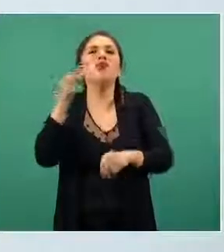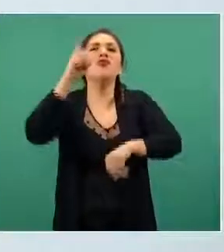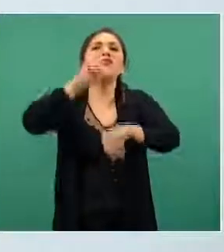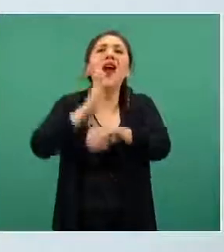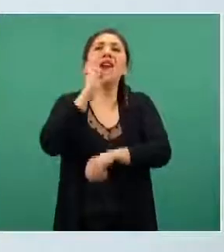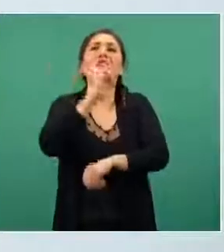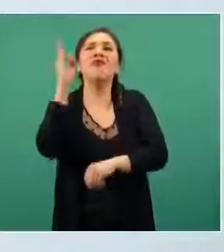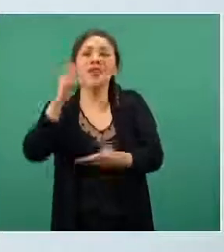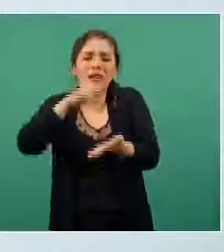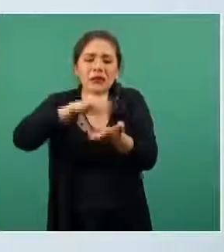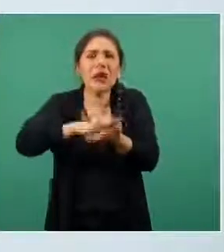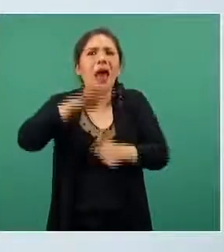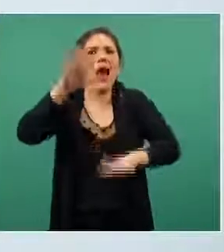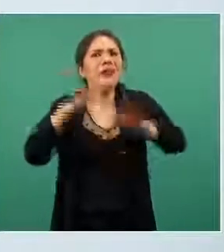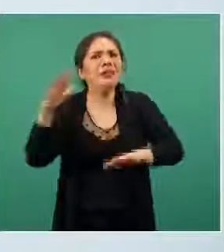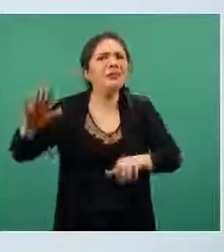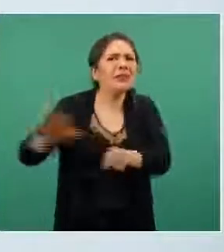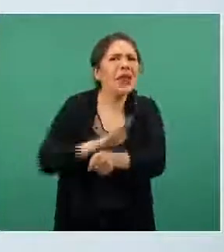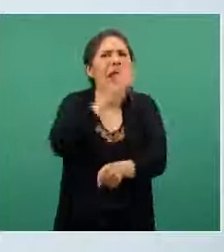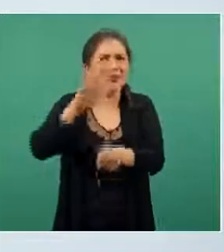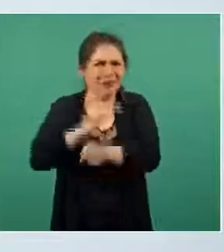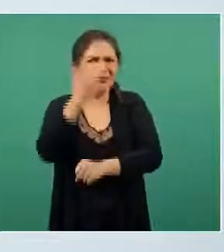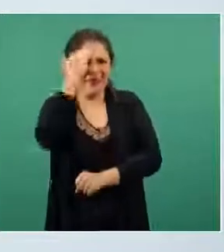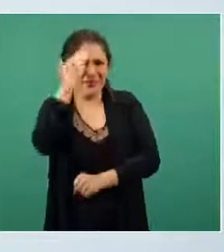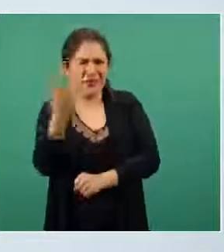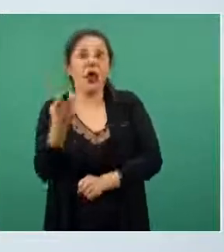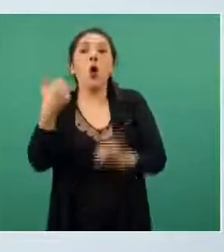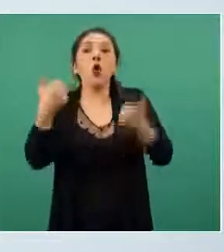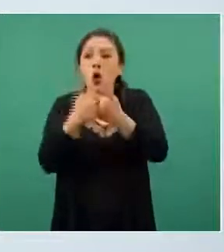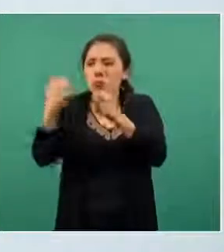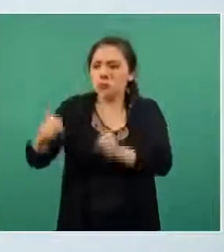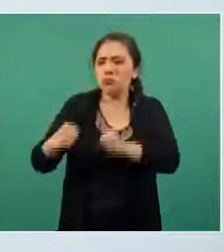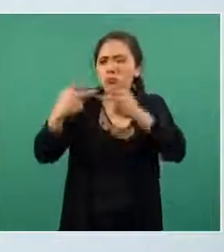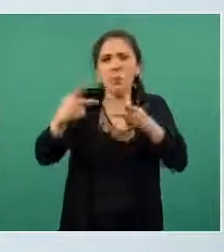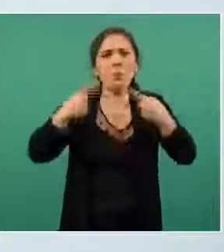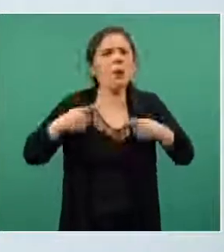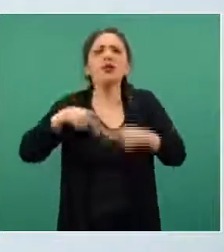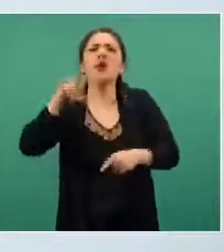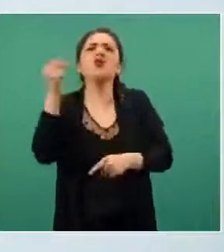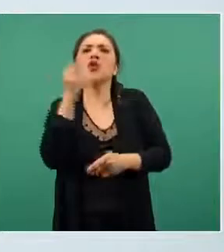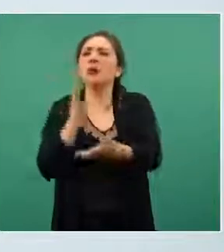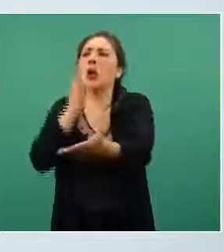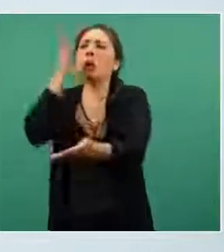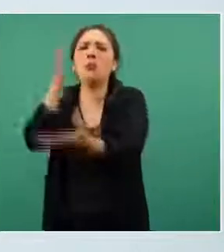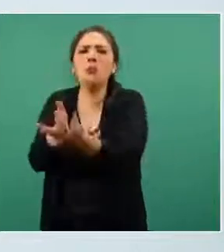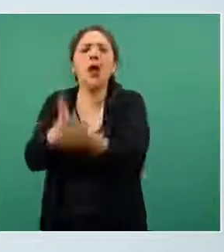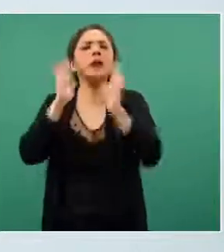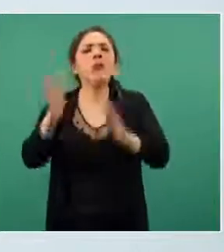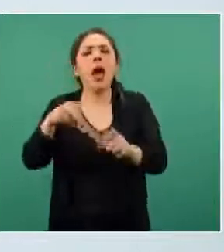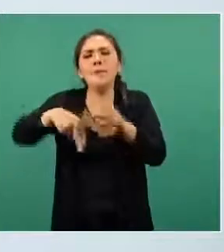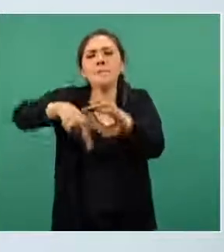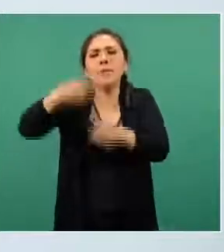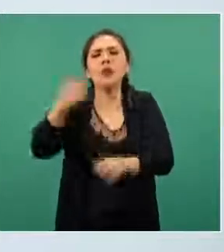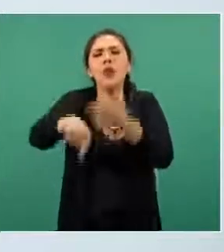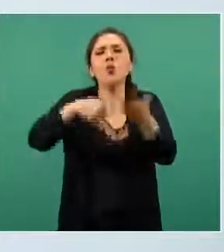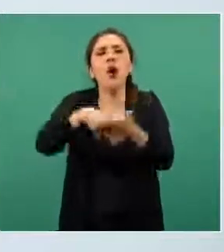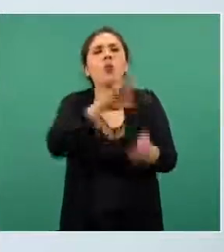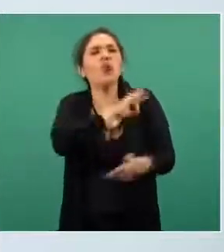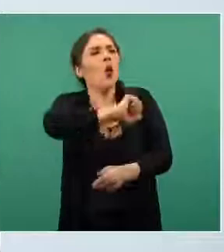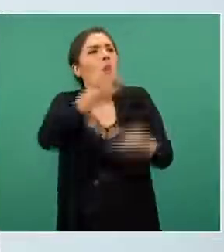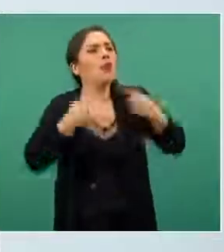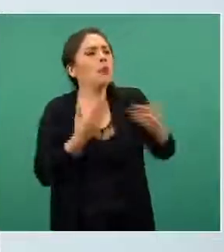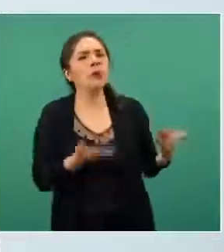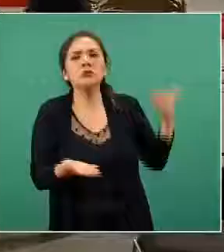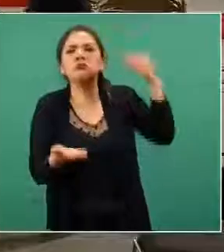pueden estar saturados los servicios. Con la telemedicina a lo mejor el paciente no tiene que ir, se libera un espacio para otro paciente que sí lo requiere y eso también